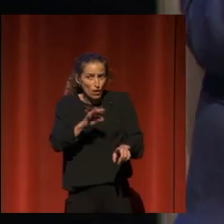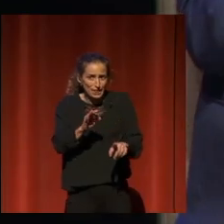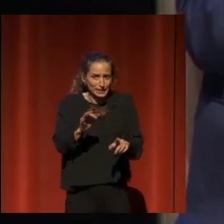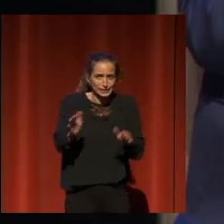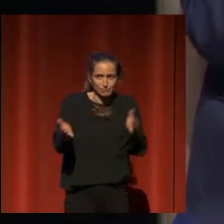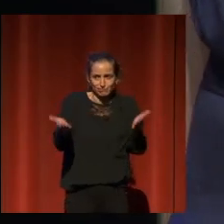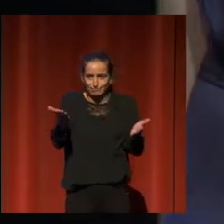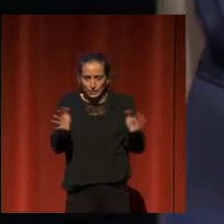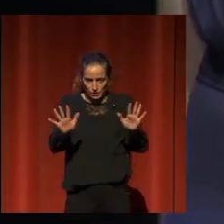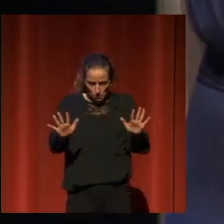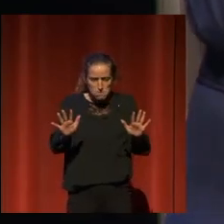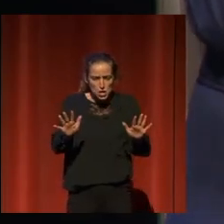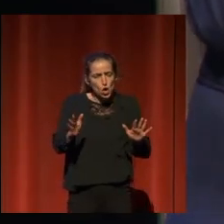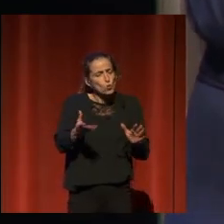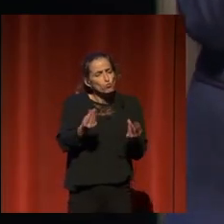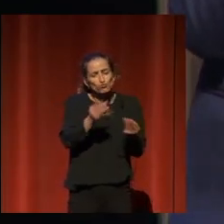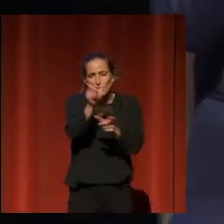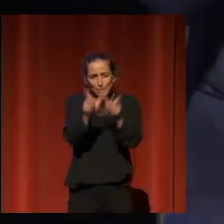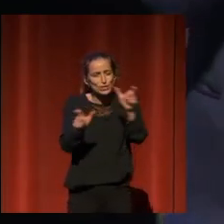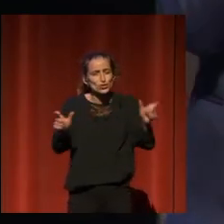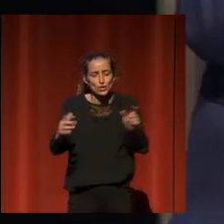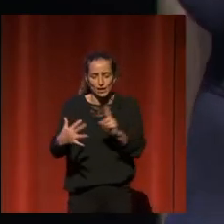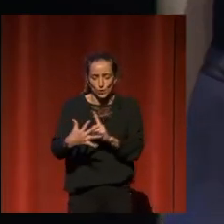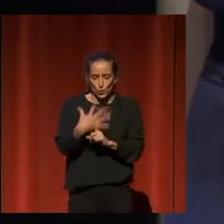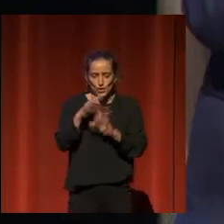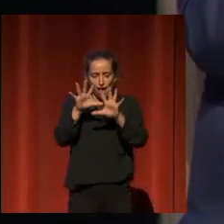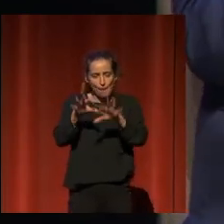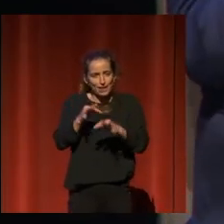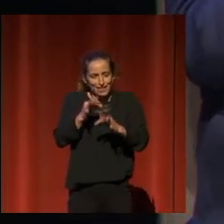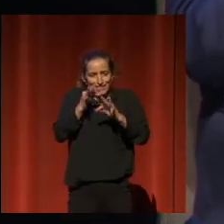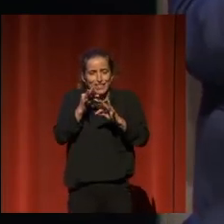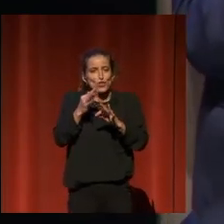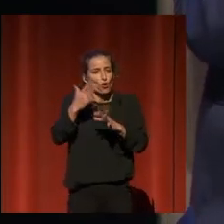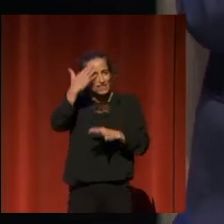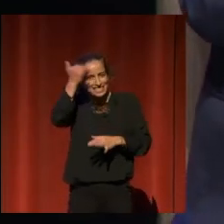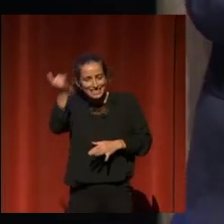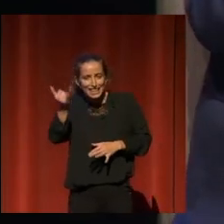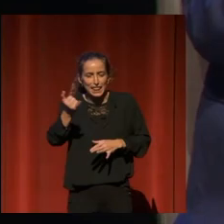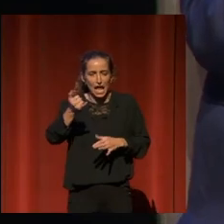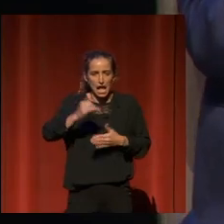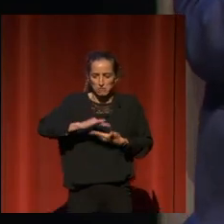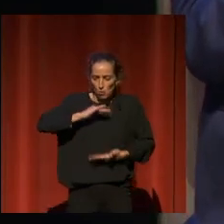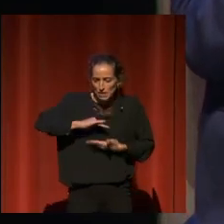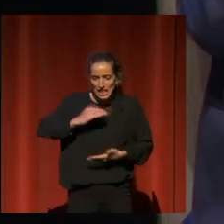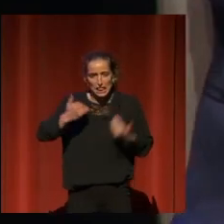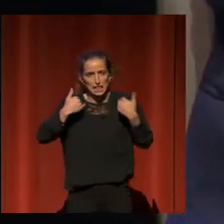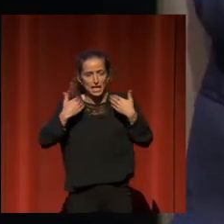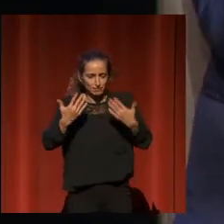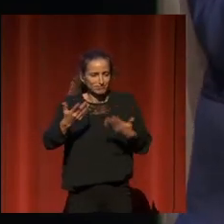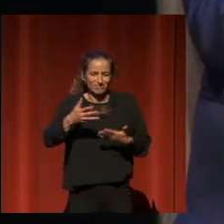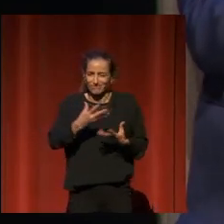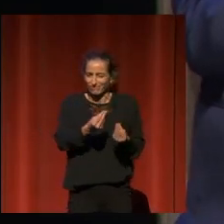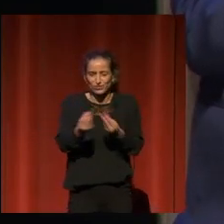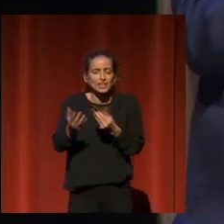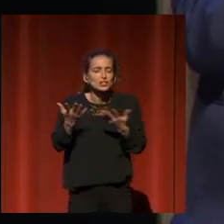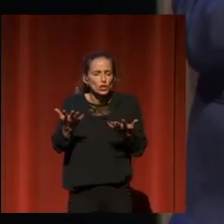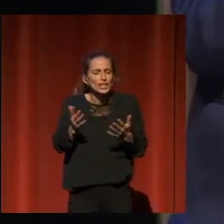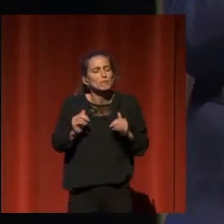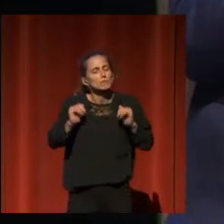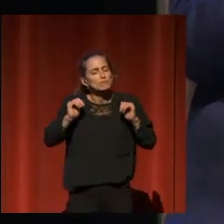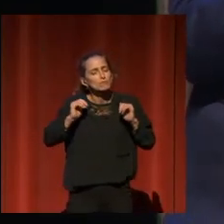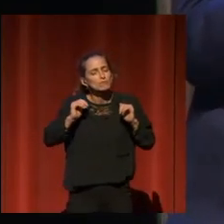las destrez y han adquirido las competencias para poder trabajar con esto O sea que se pueden comenzar con distintas cosas